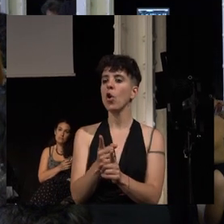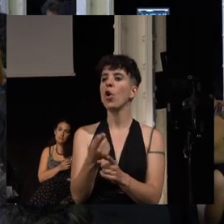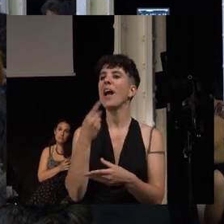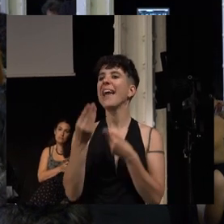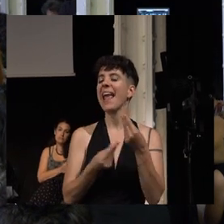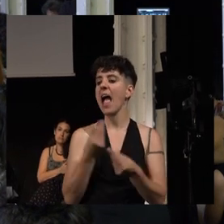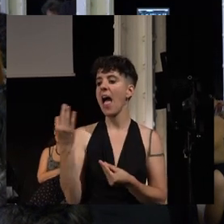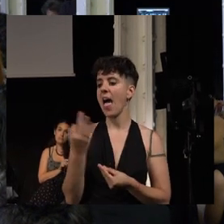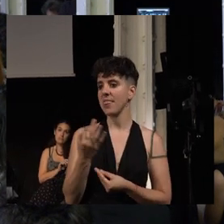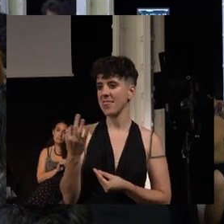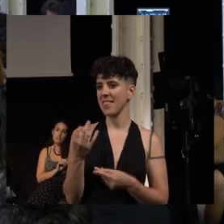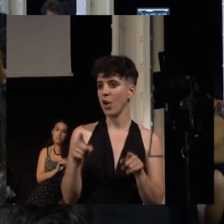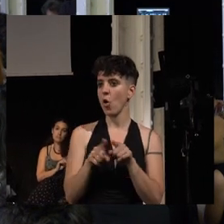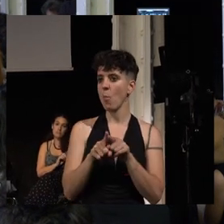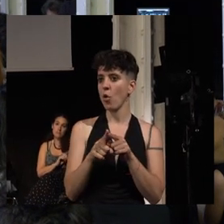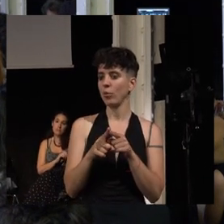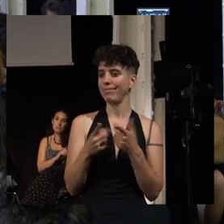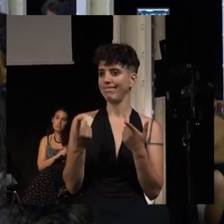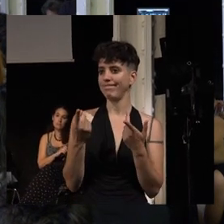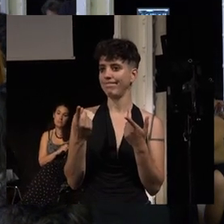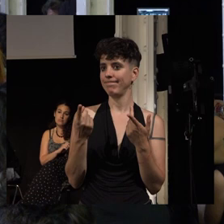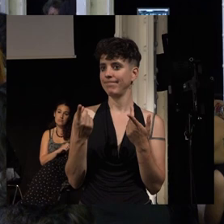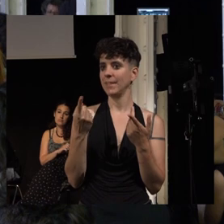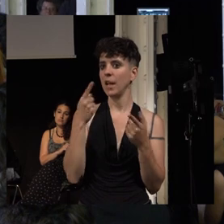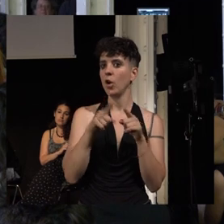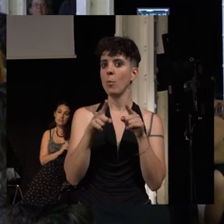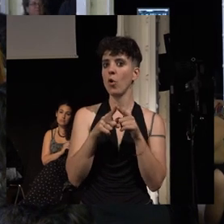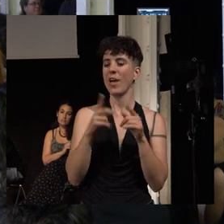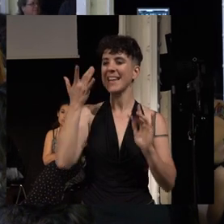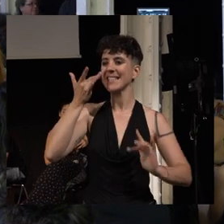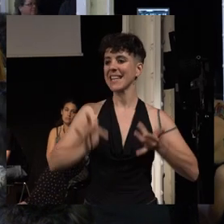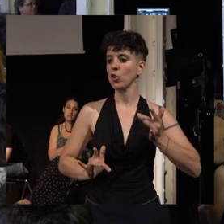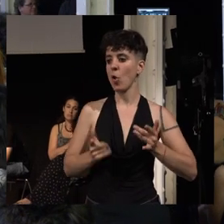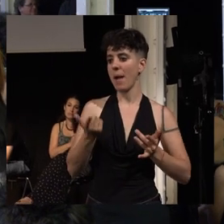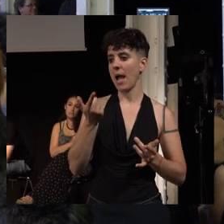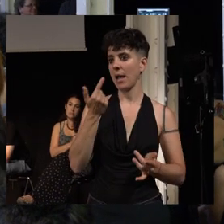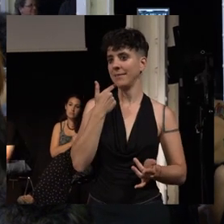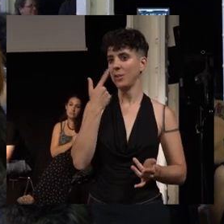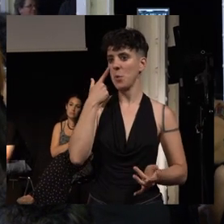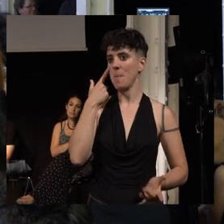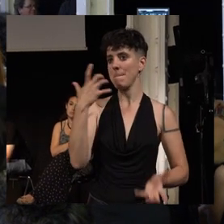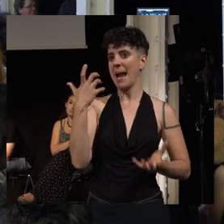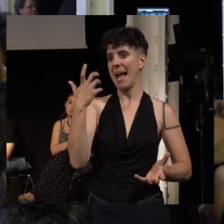cuenta de algo sintomático, ¿sí? Que no lo quiero decir, pero que está a la vista.